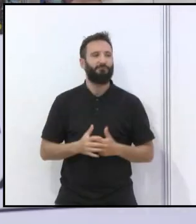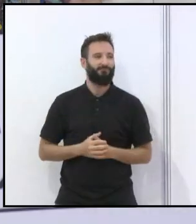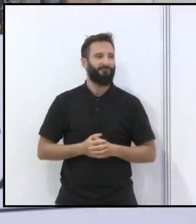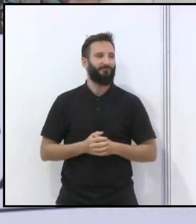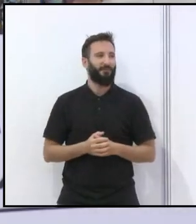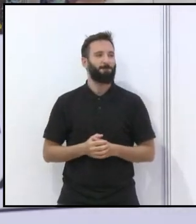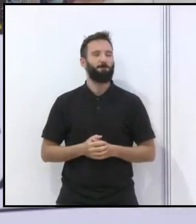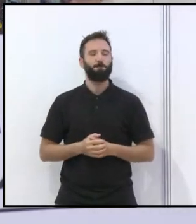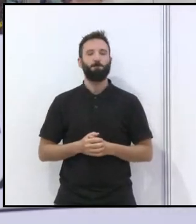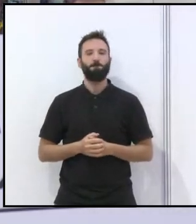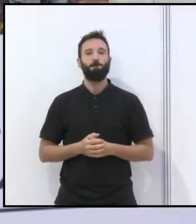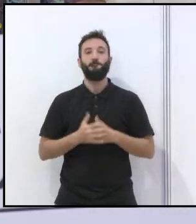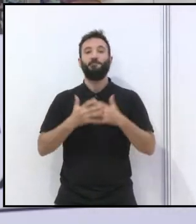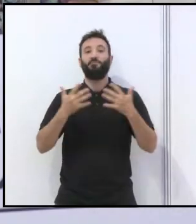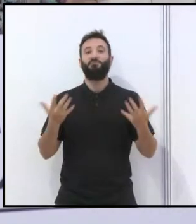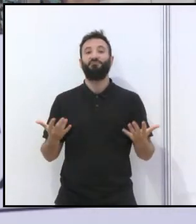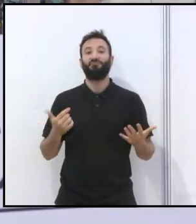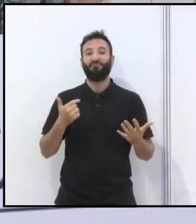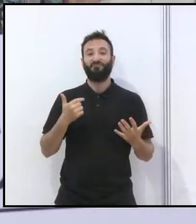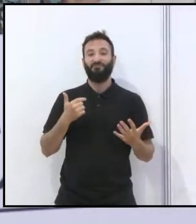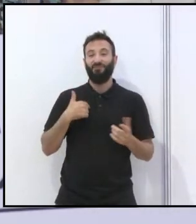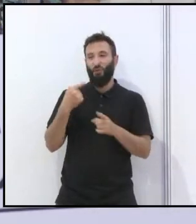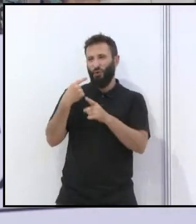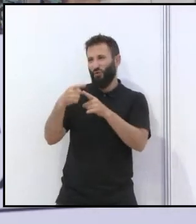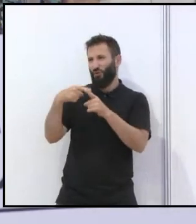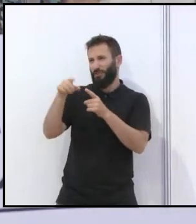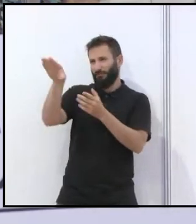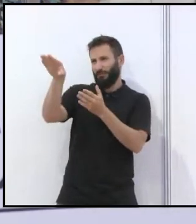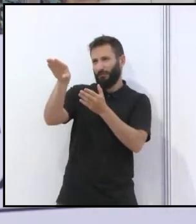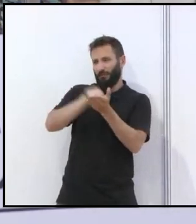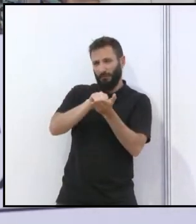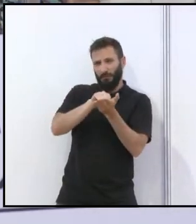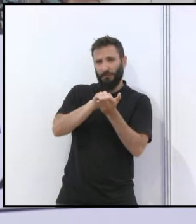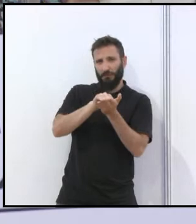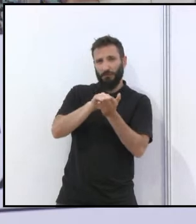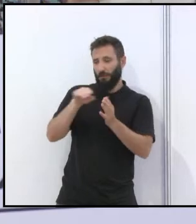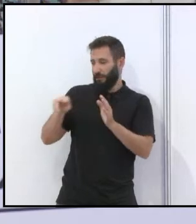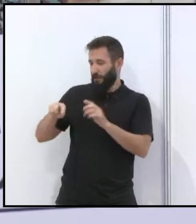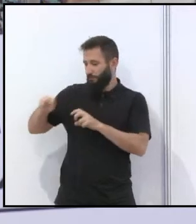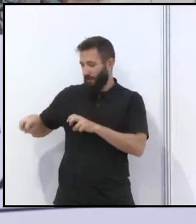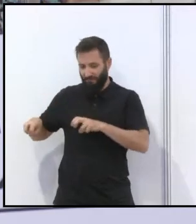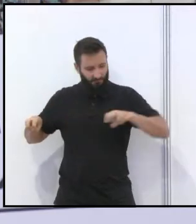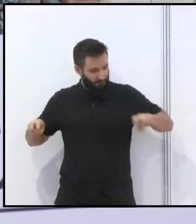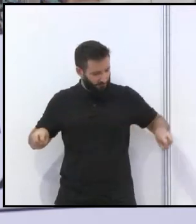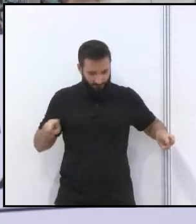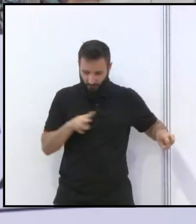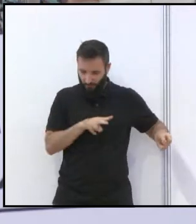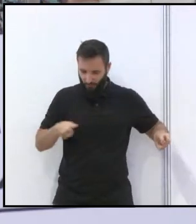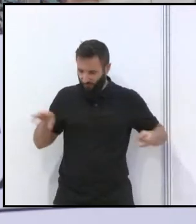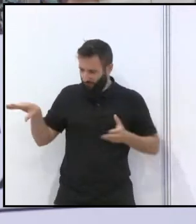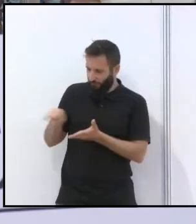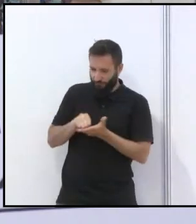yo voy a recoger unas cuantas cosas a la derecha y a la izquierda.